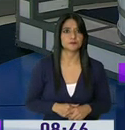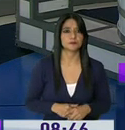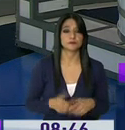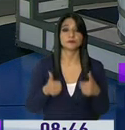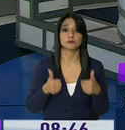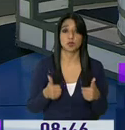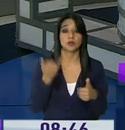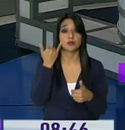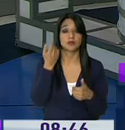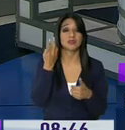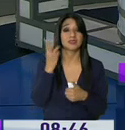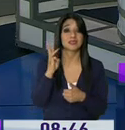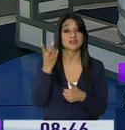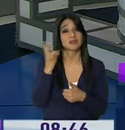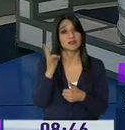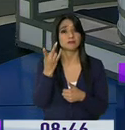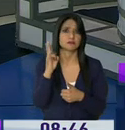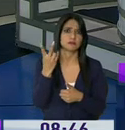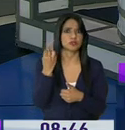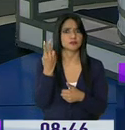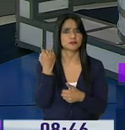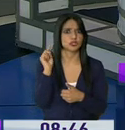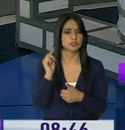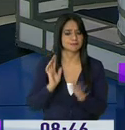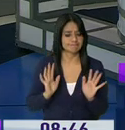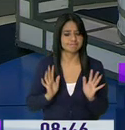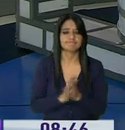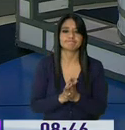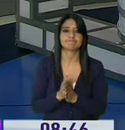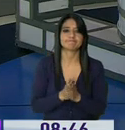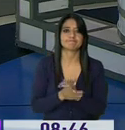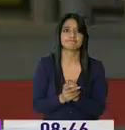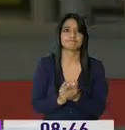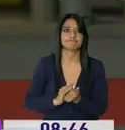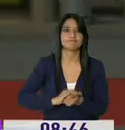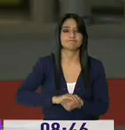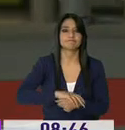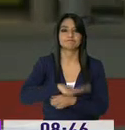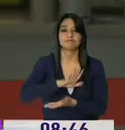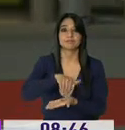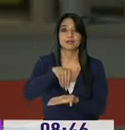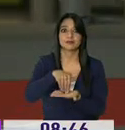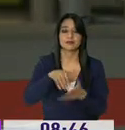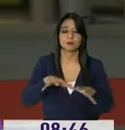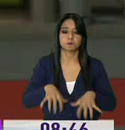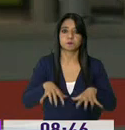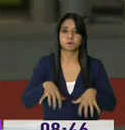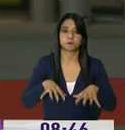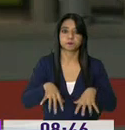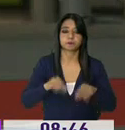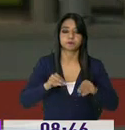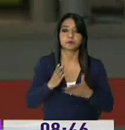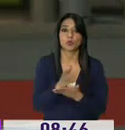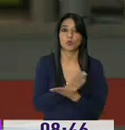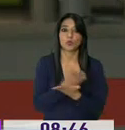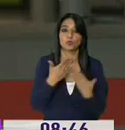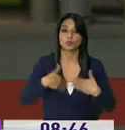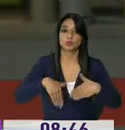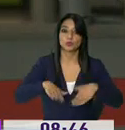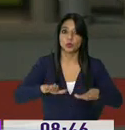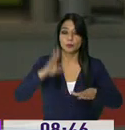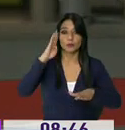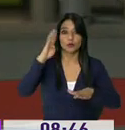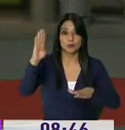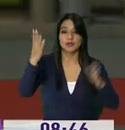es un buen número, estamos hablando de 17 a 12, ¿no? Exactamente. Bueno. El Centro Regional de Adiestramiento Canino de la Policía Nacional culminó el curso